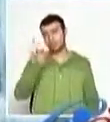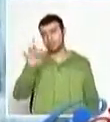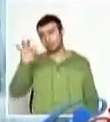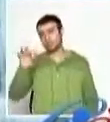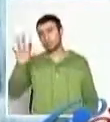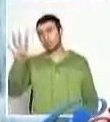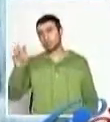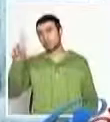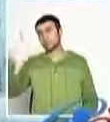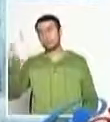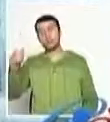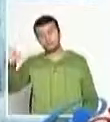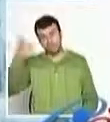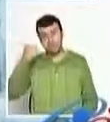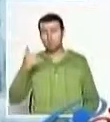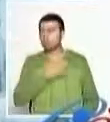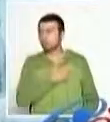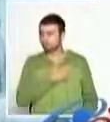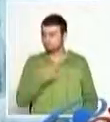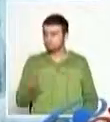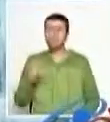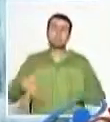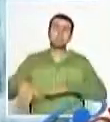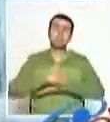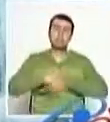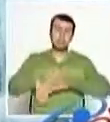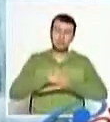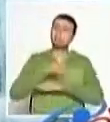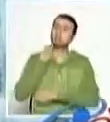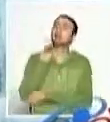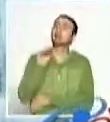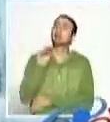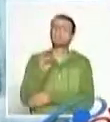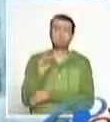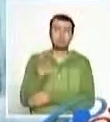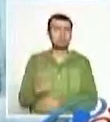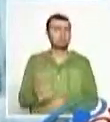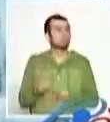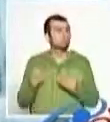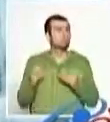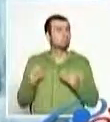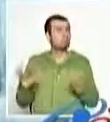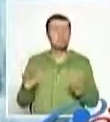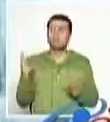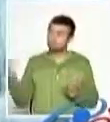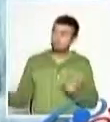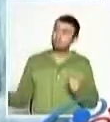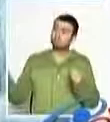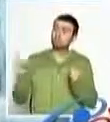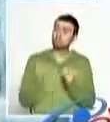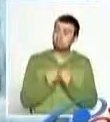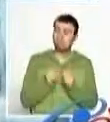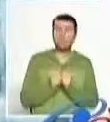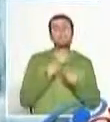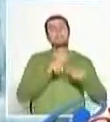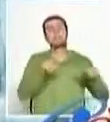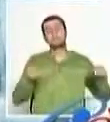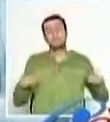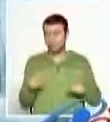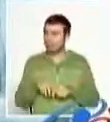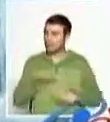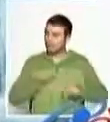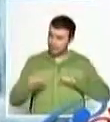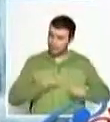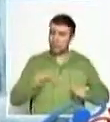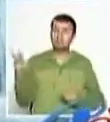379-9891. Llámenos, les estaremos dando la dirección, claro, para que estén con nosotros en esta parte activa